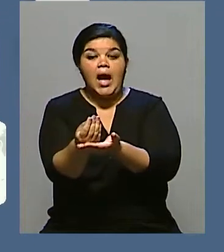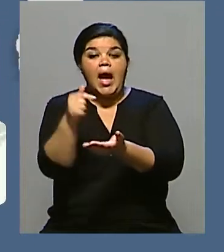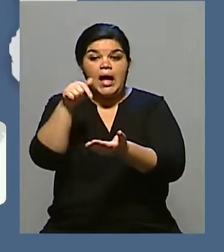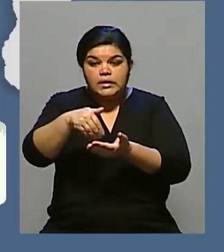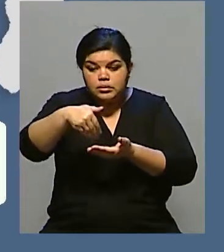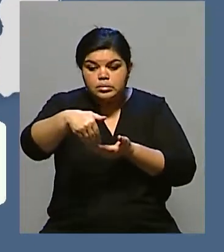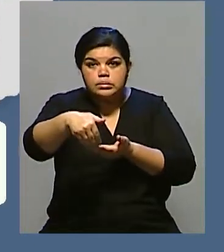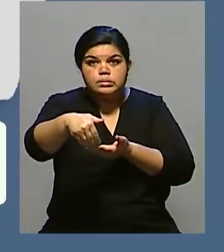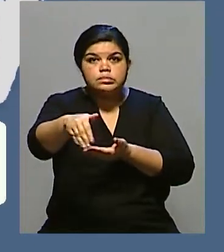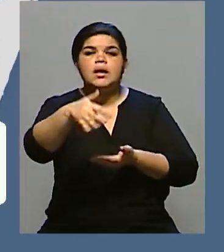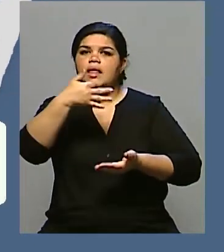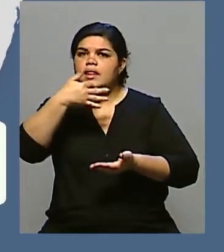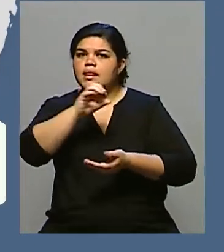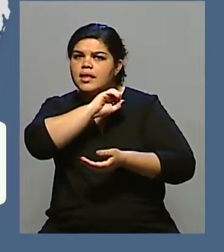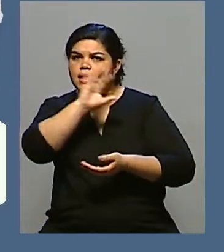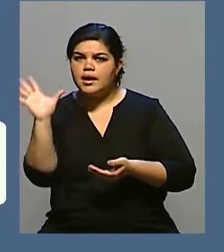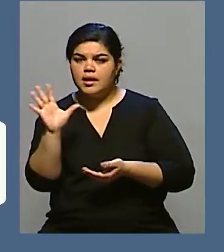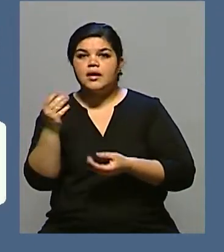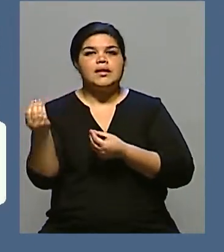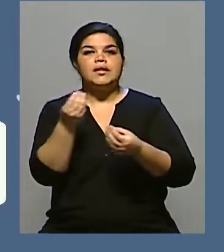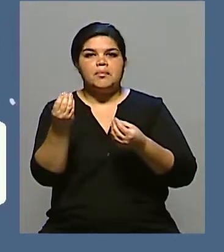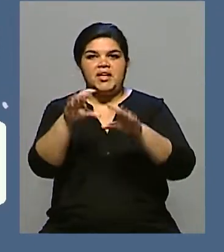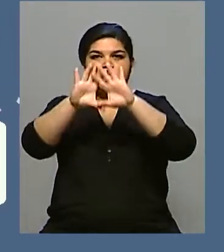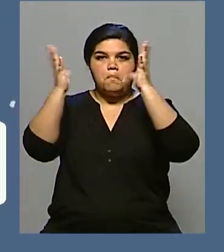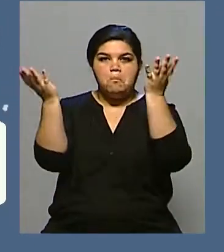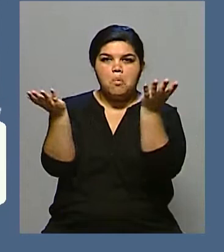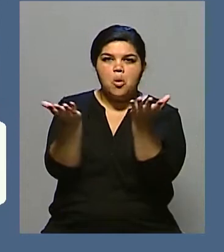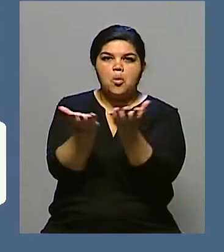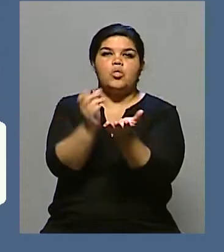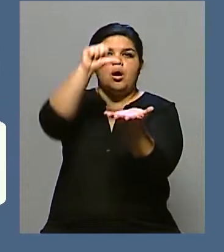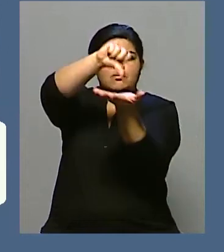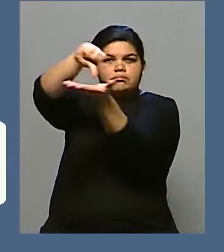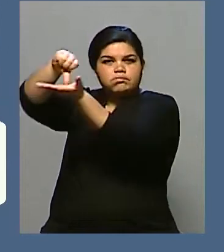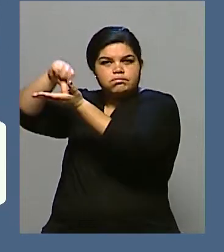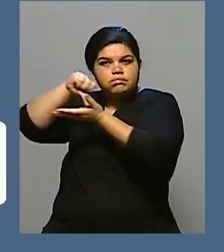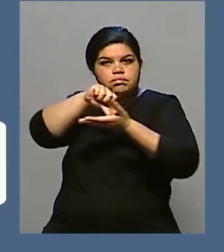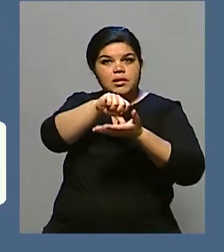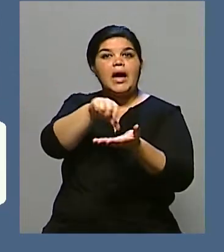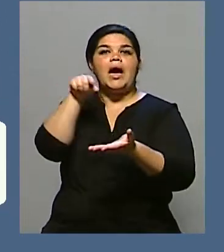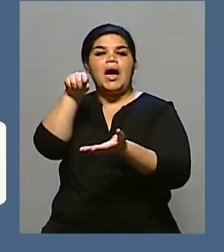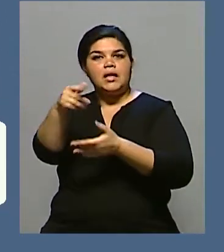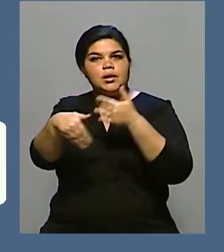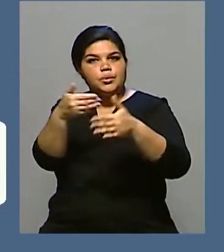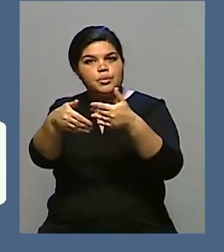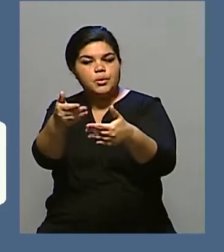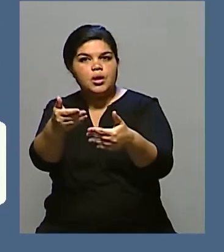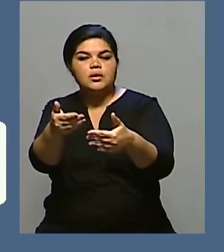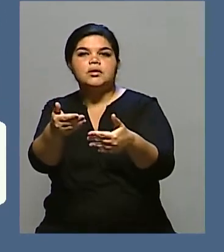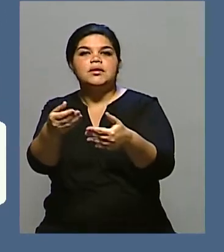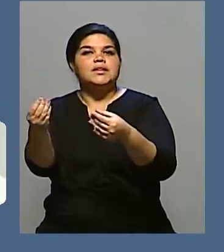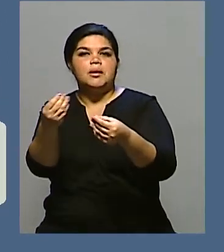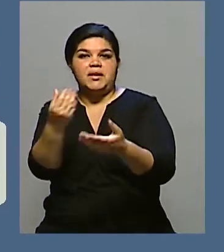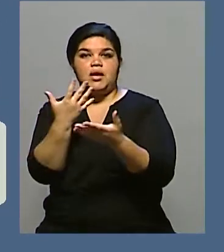tomar conciencia de que es una situación que se está dando en distintas partes del mundo. Primero hablar un poco del perfil y de cómo juega una figura de